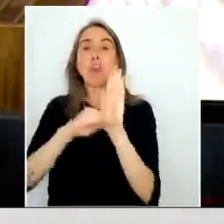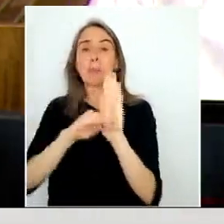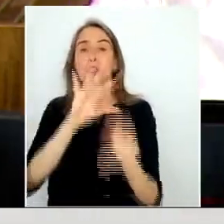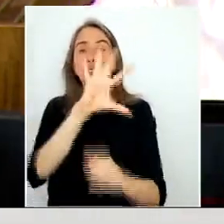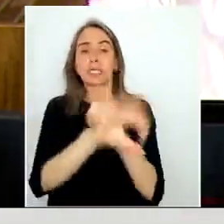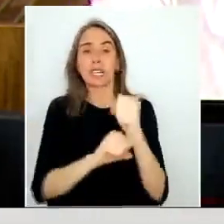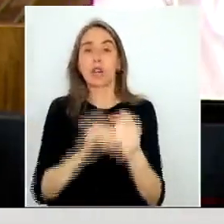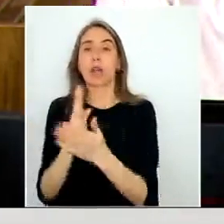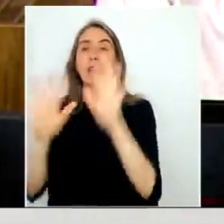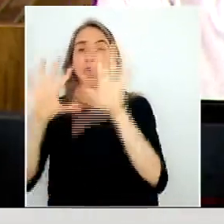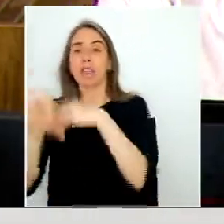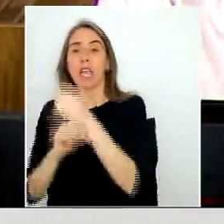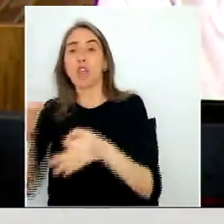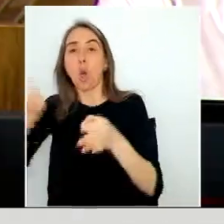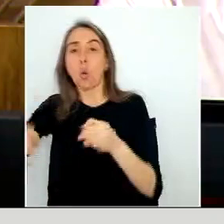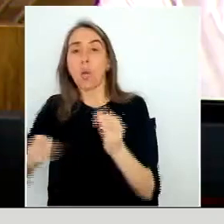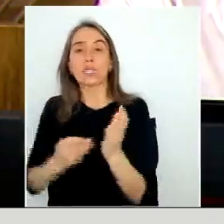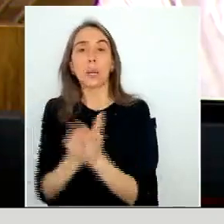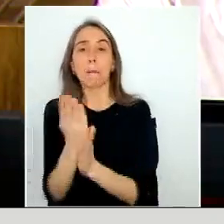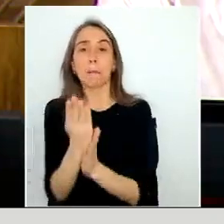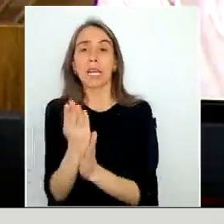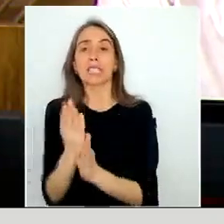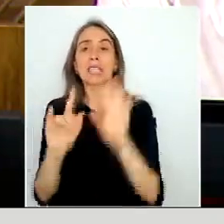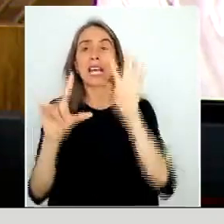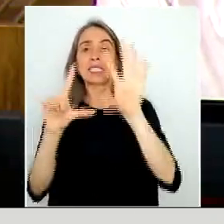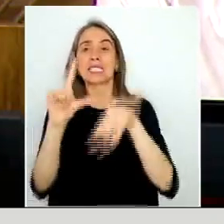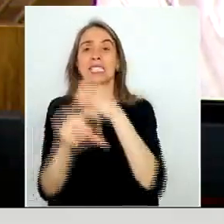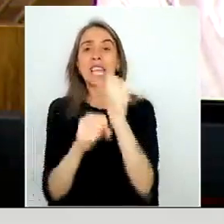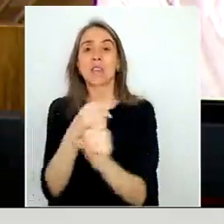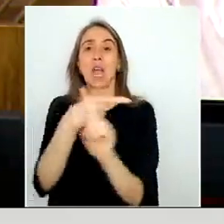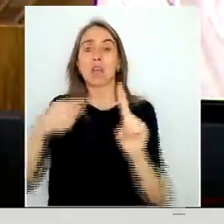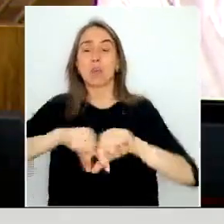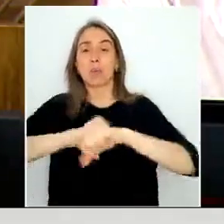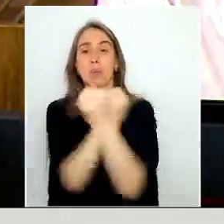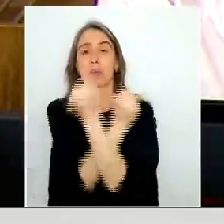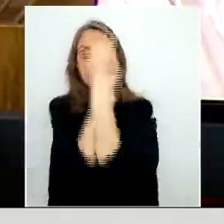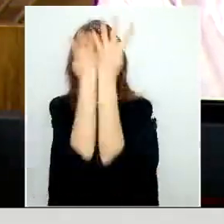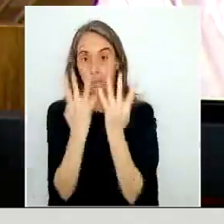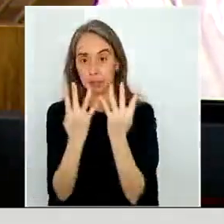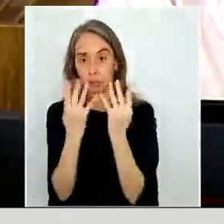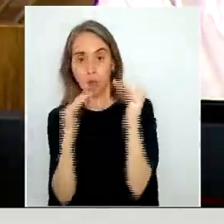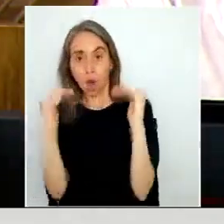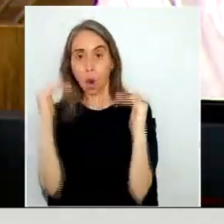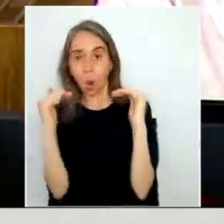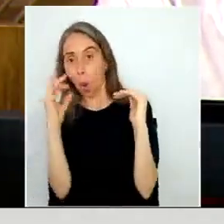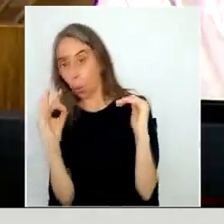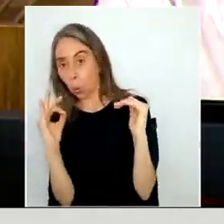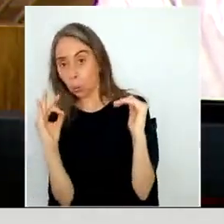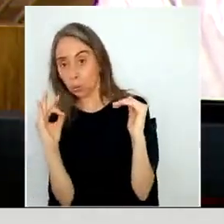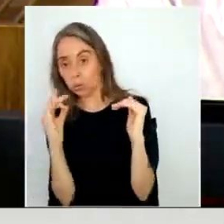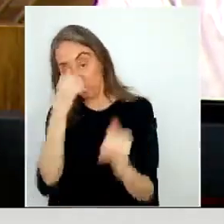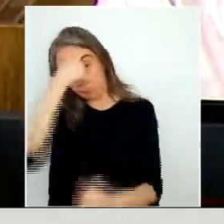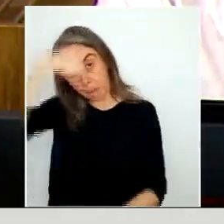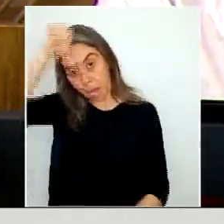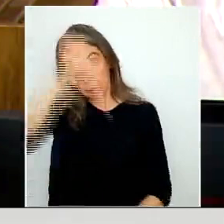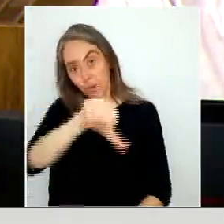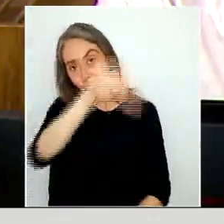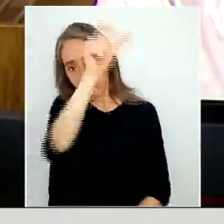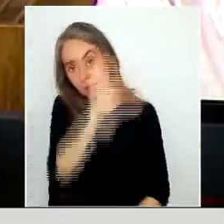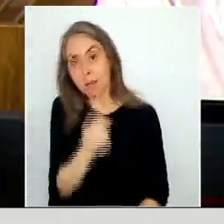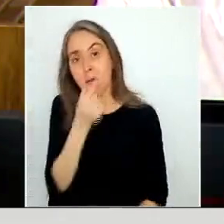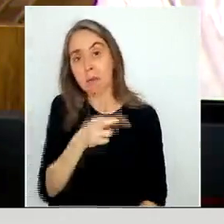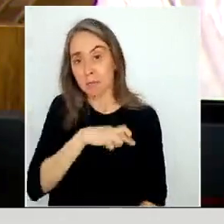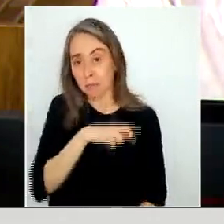tenga que partir de los 7 años y medio para poder ponderar y aplicar esa condena Además este proyecto